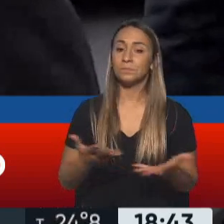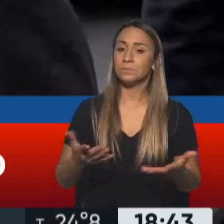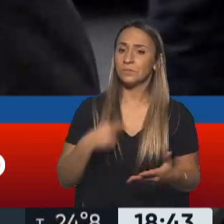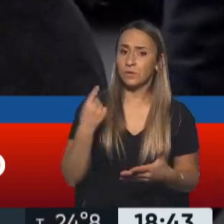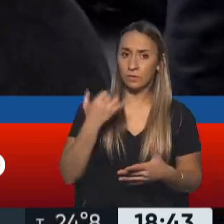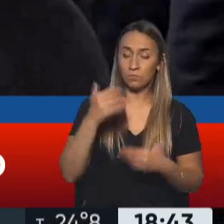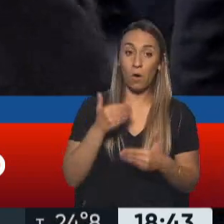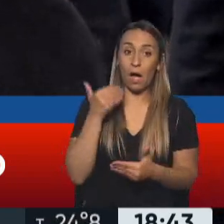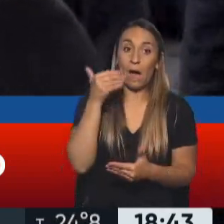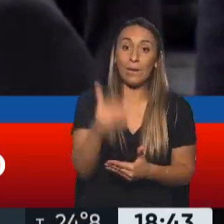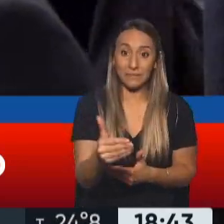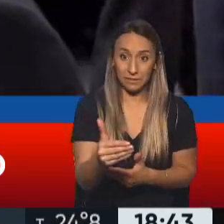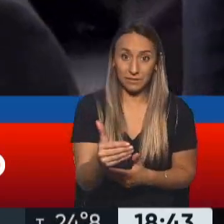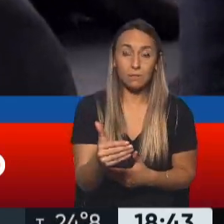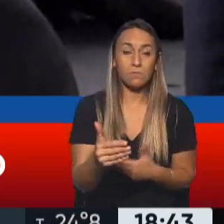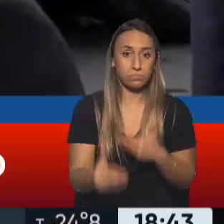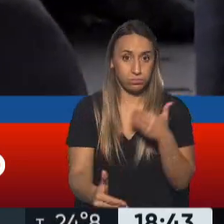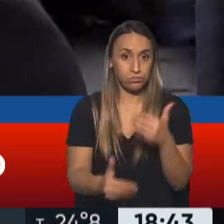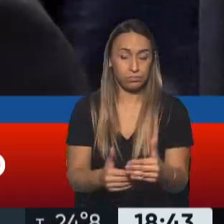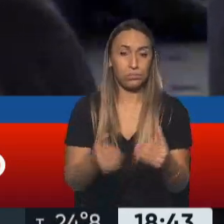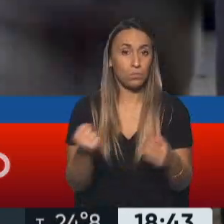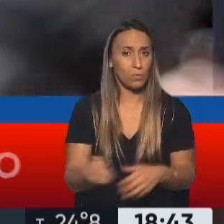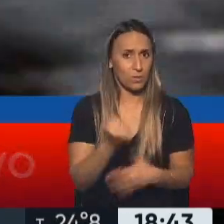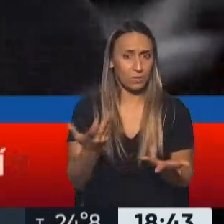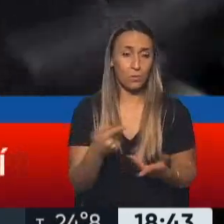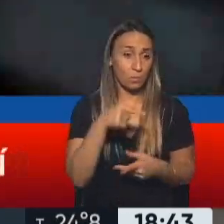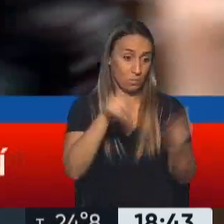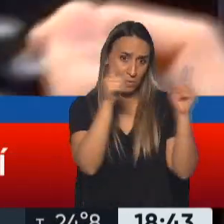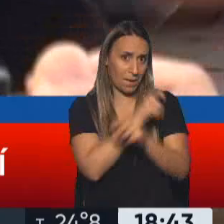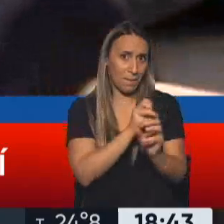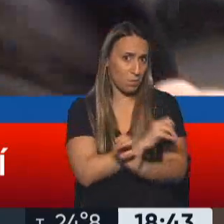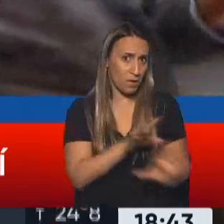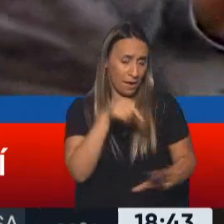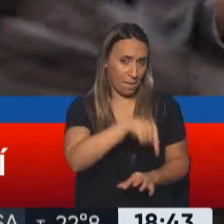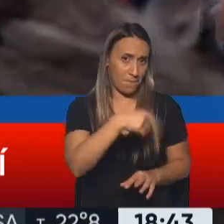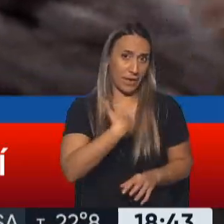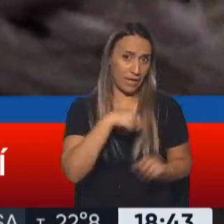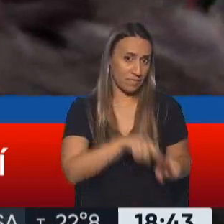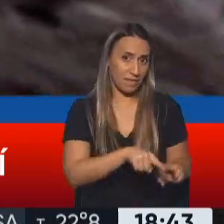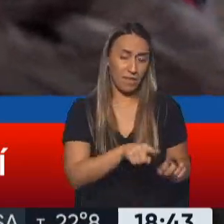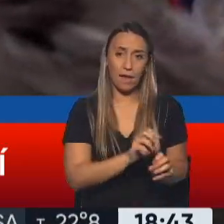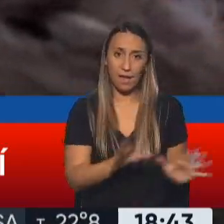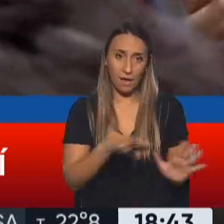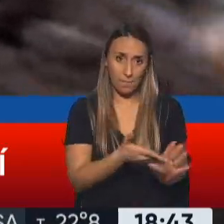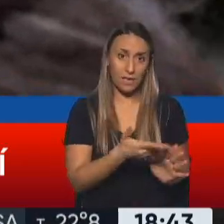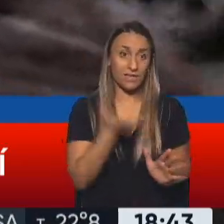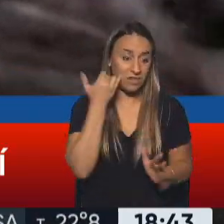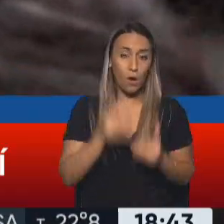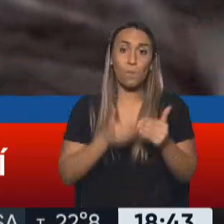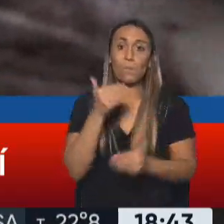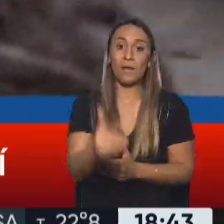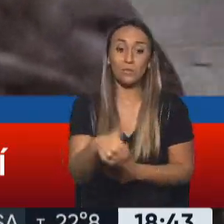Ha dado un paso muy importante para resolver un problema muy grave que tiene la Argentina, que lamentablemente va a tener durante muchos